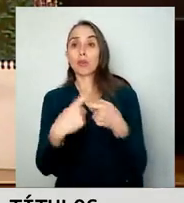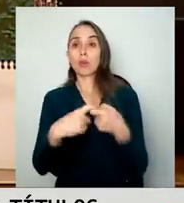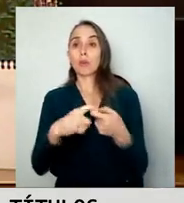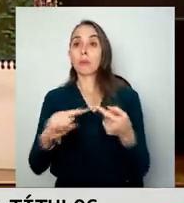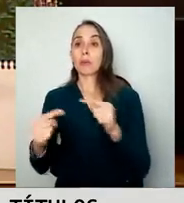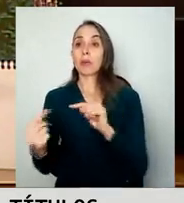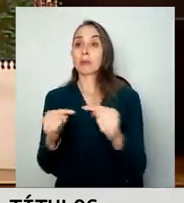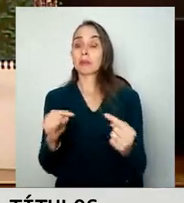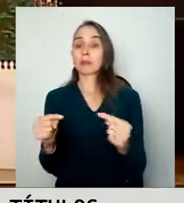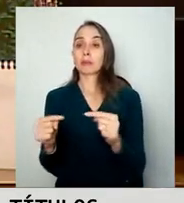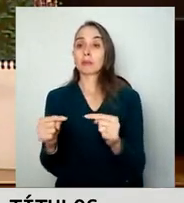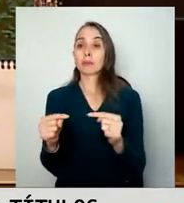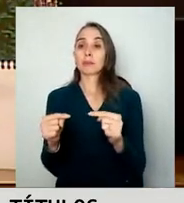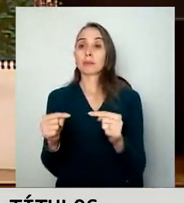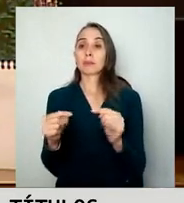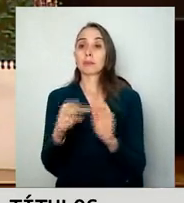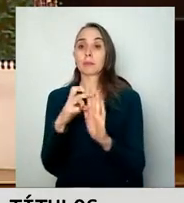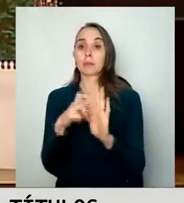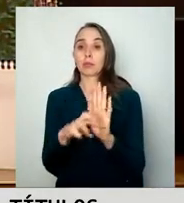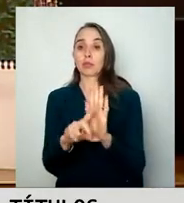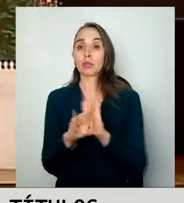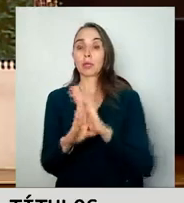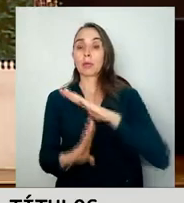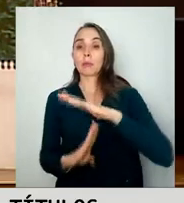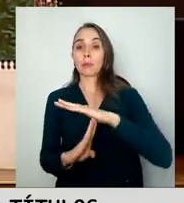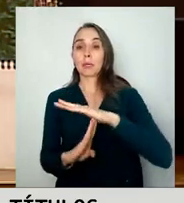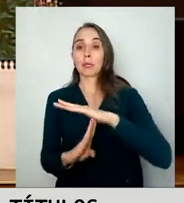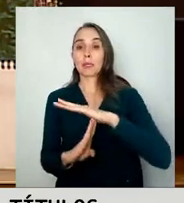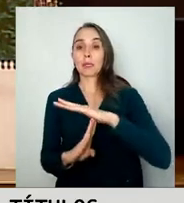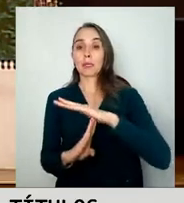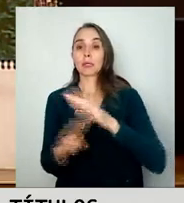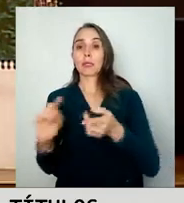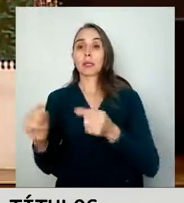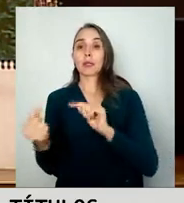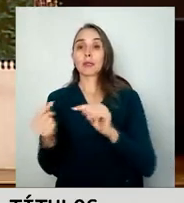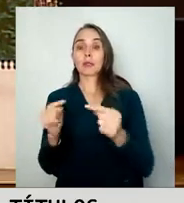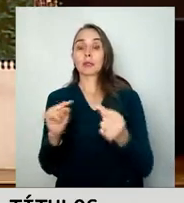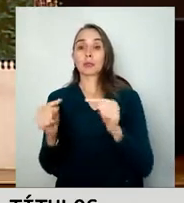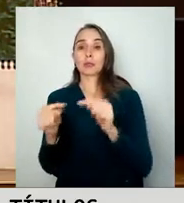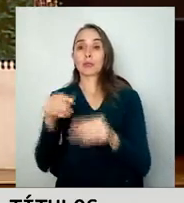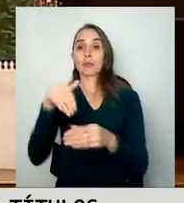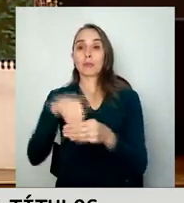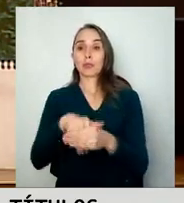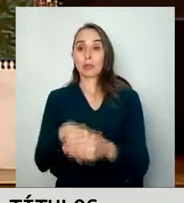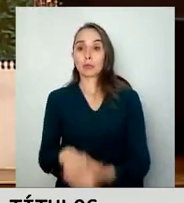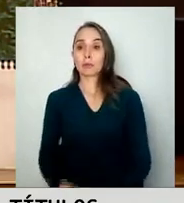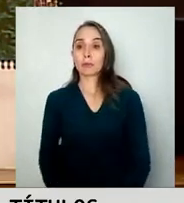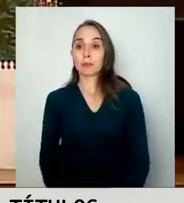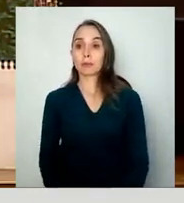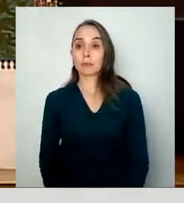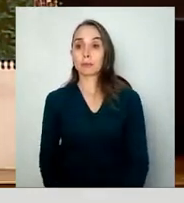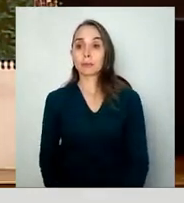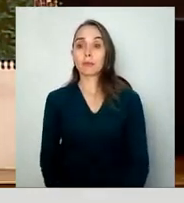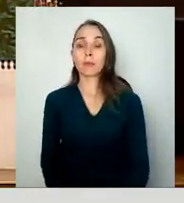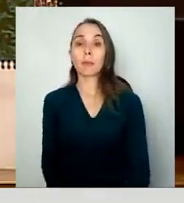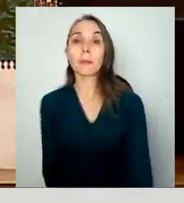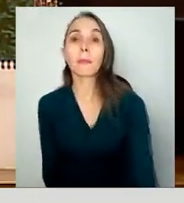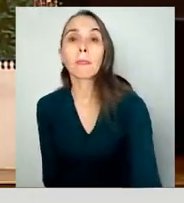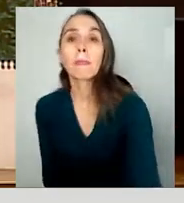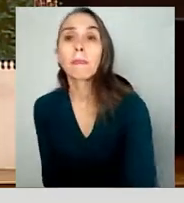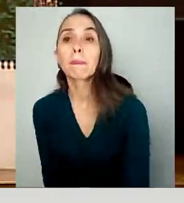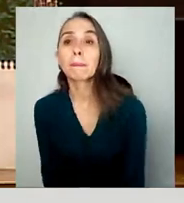el proyecto que haga pendiente de su discusión y obviamente su votación finalmente